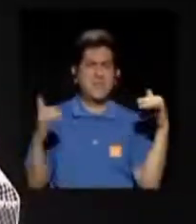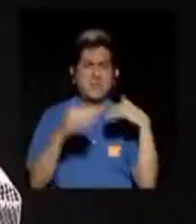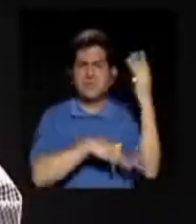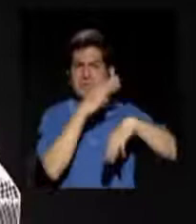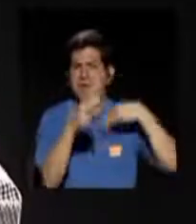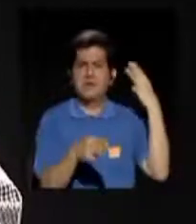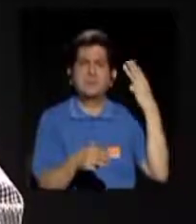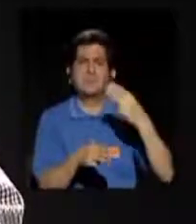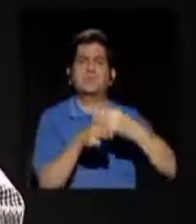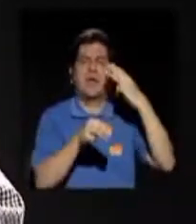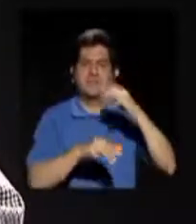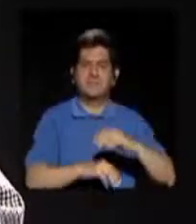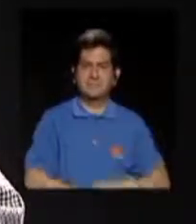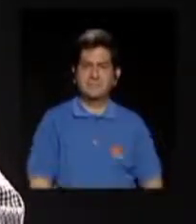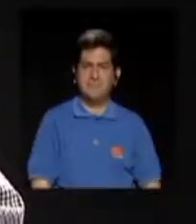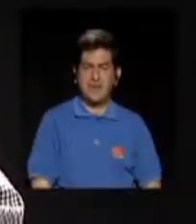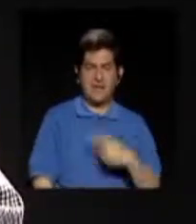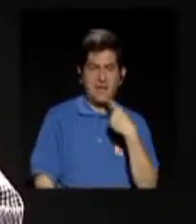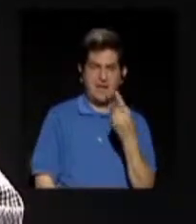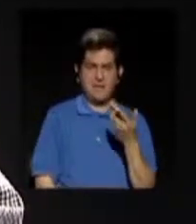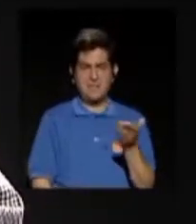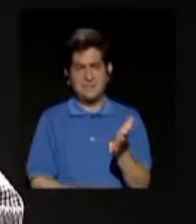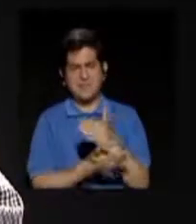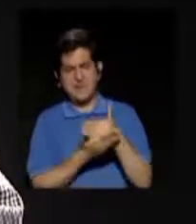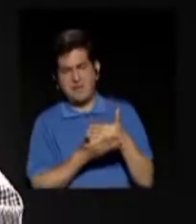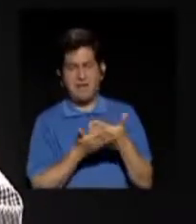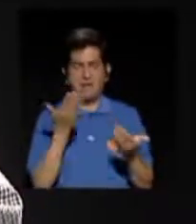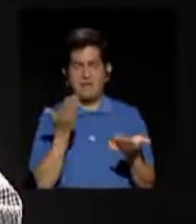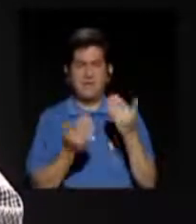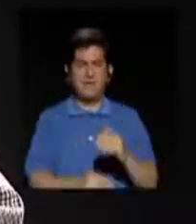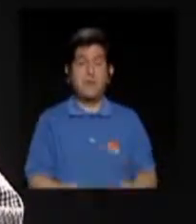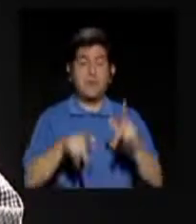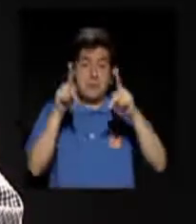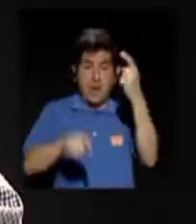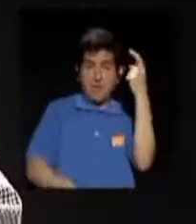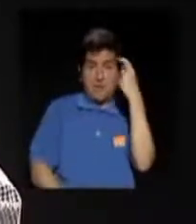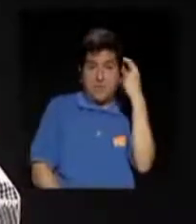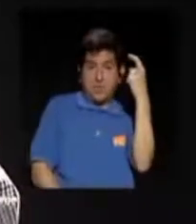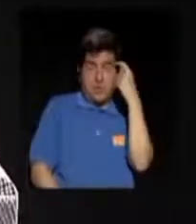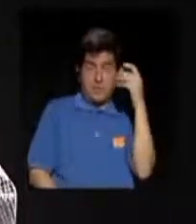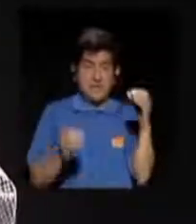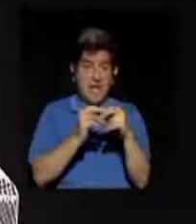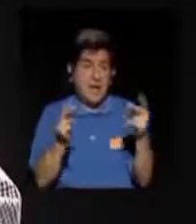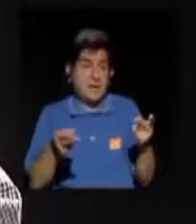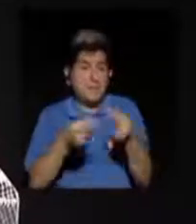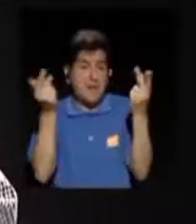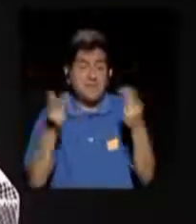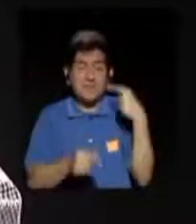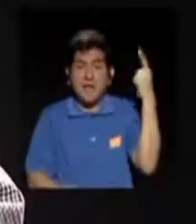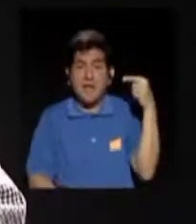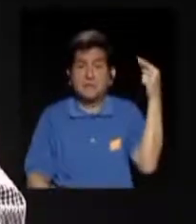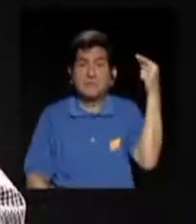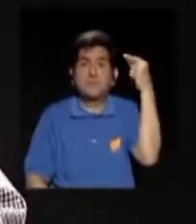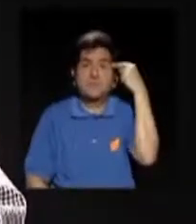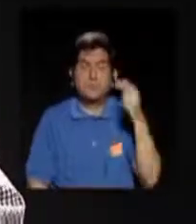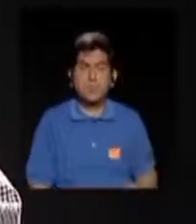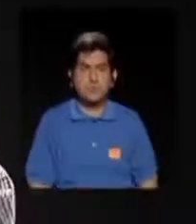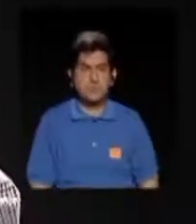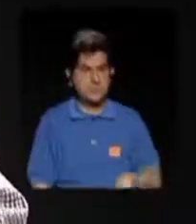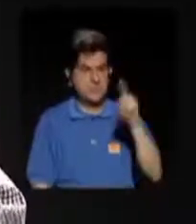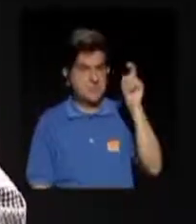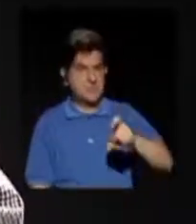Mundial. Y decía algo así como que el que esté pensando en más gastos para el Estado